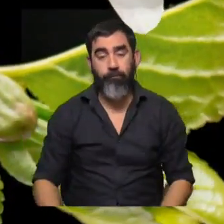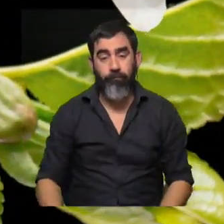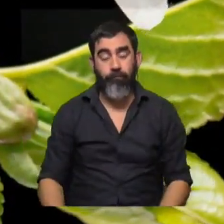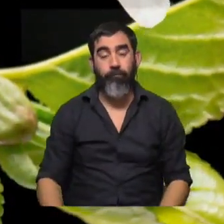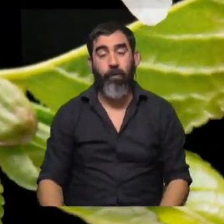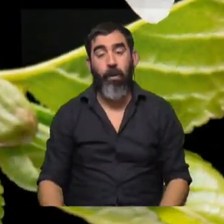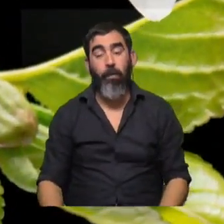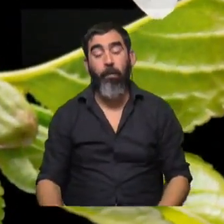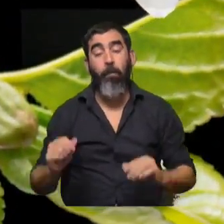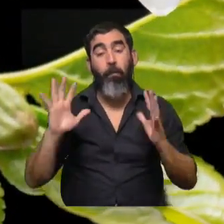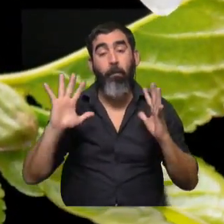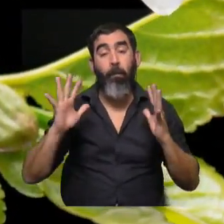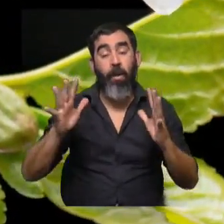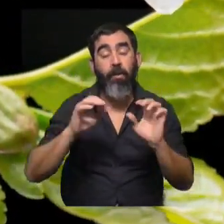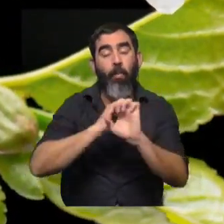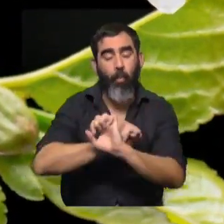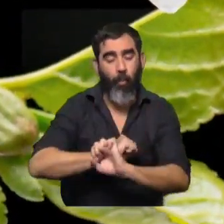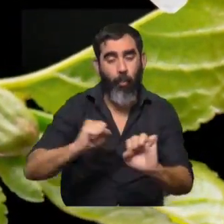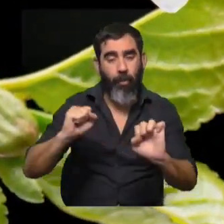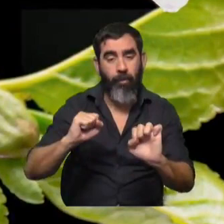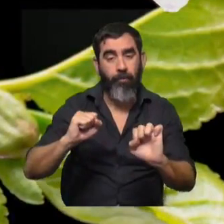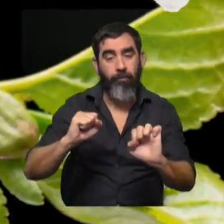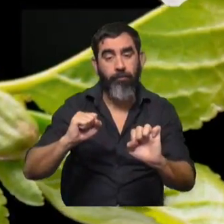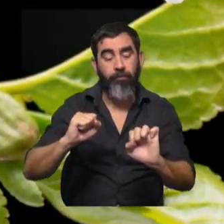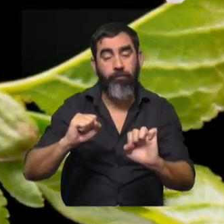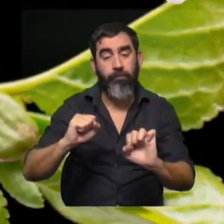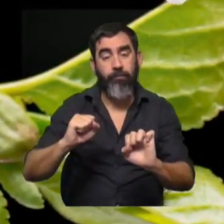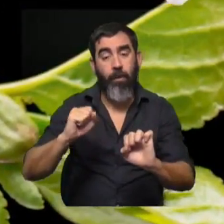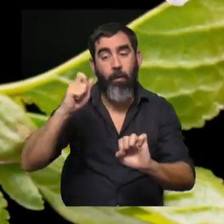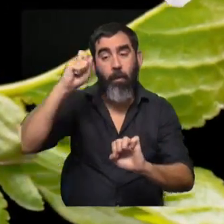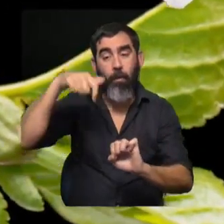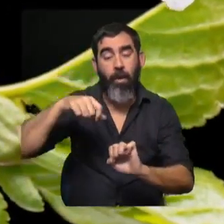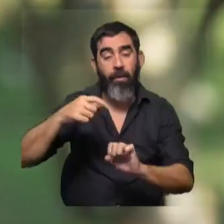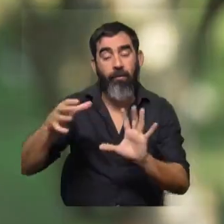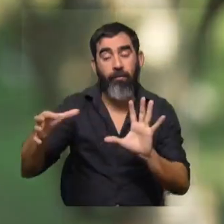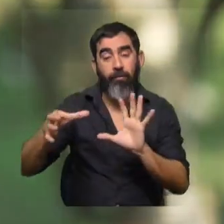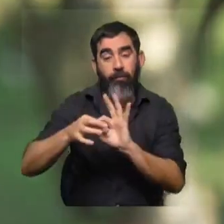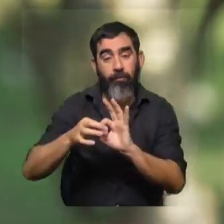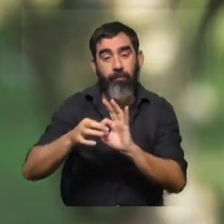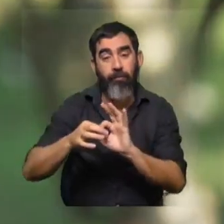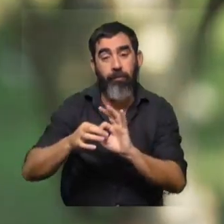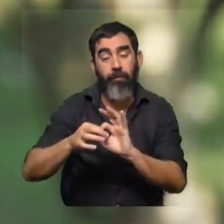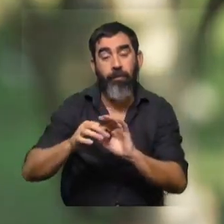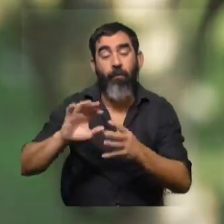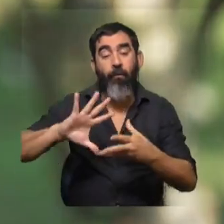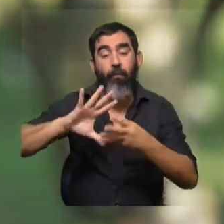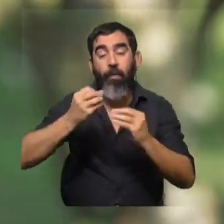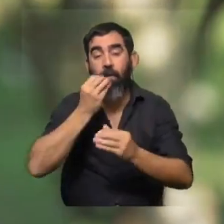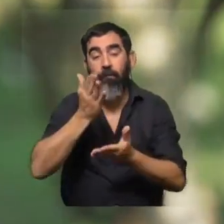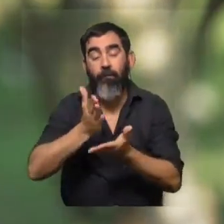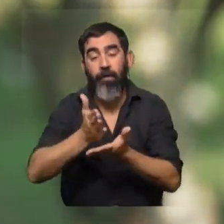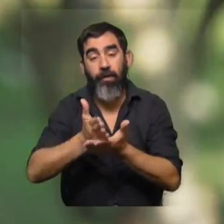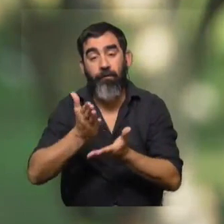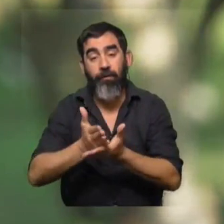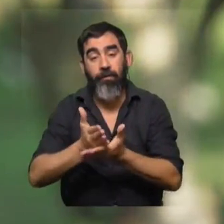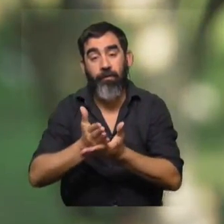las plantas han logrado ser un manifiesto viviente de estrategias de asociación y cuya arquitectura las beneficia